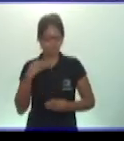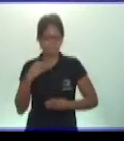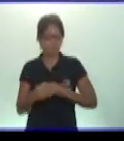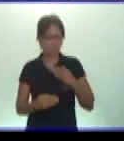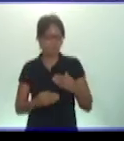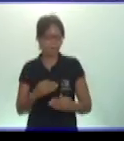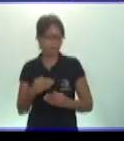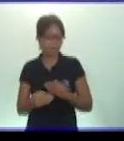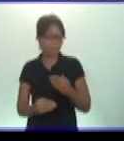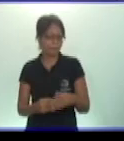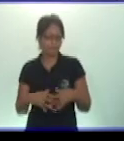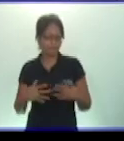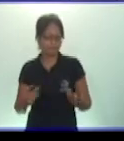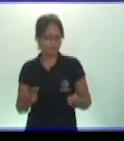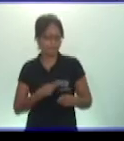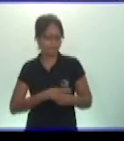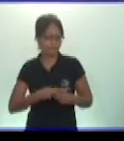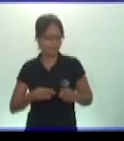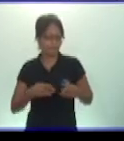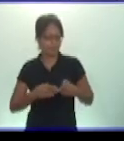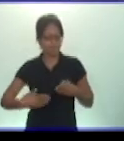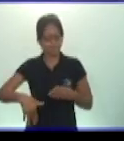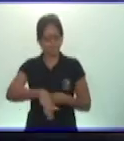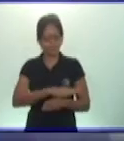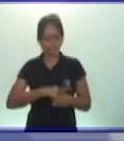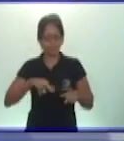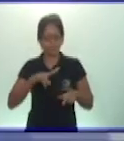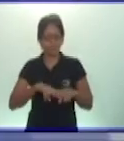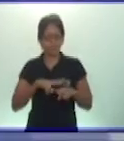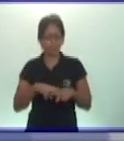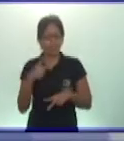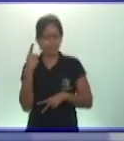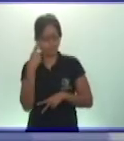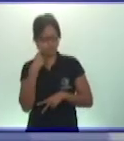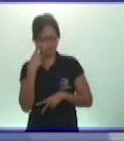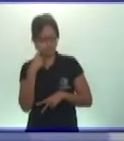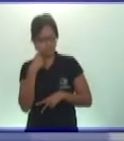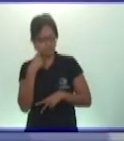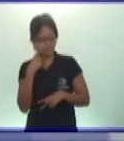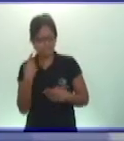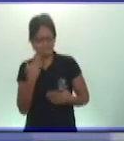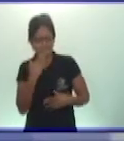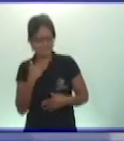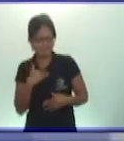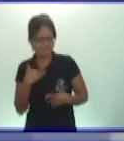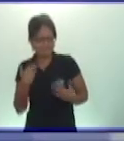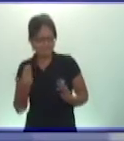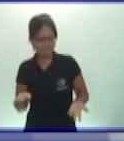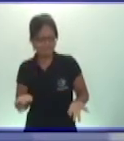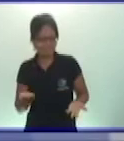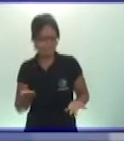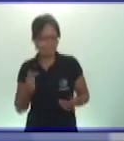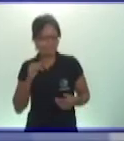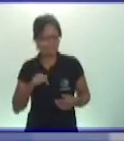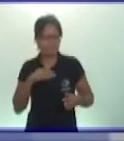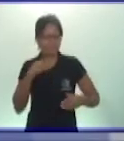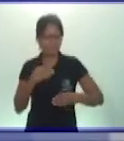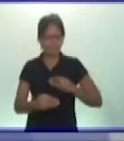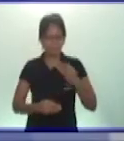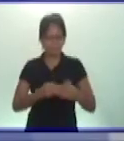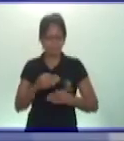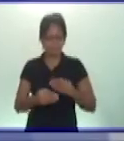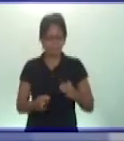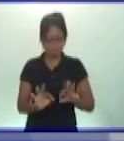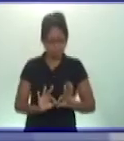de la historia de la Bahía de La Habana, para que vean de qué se trata, para que vean cómo este proceso de saneamiento